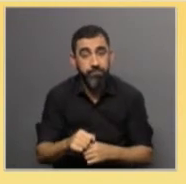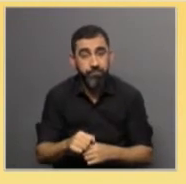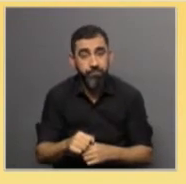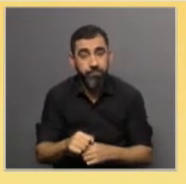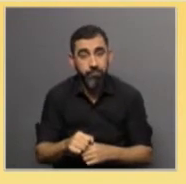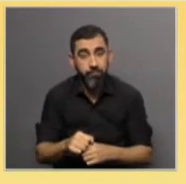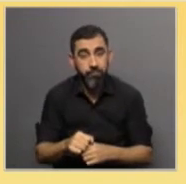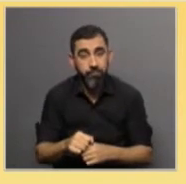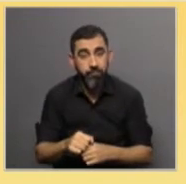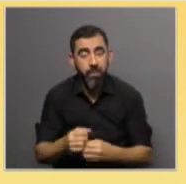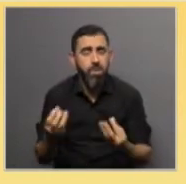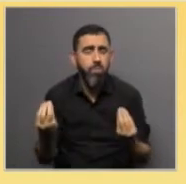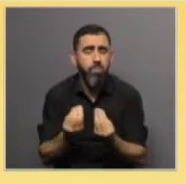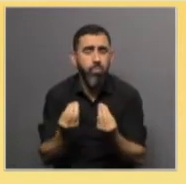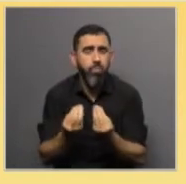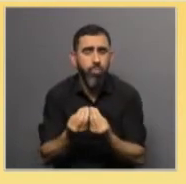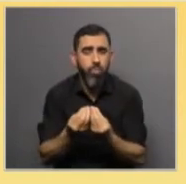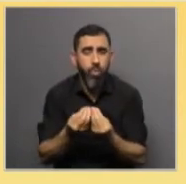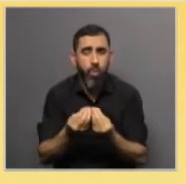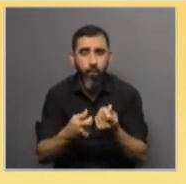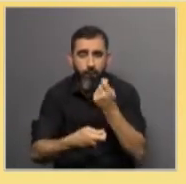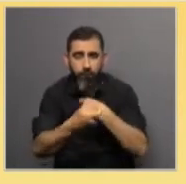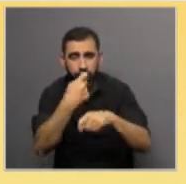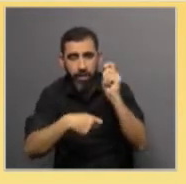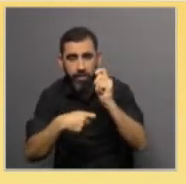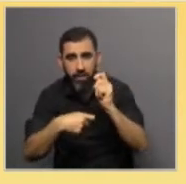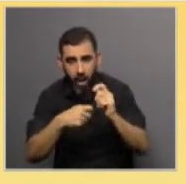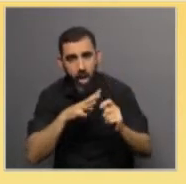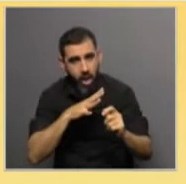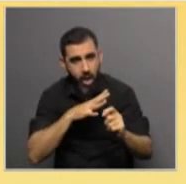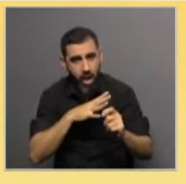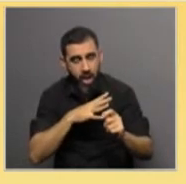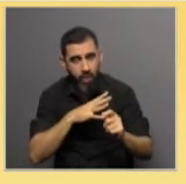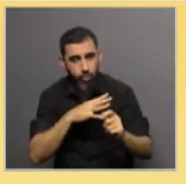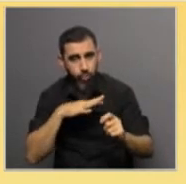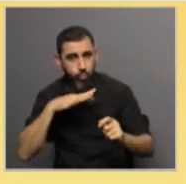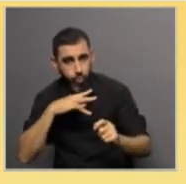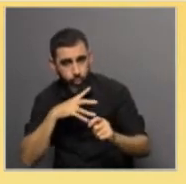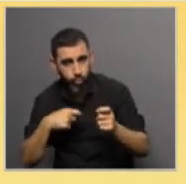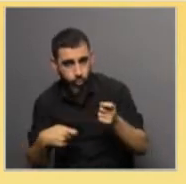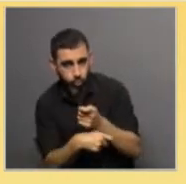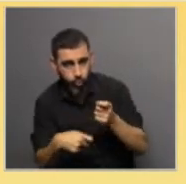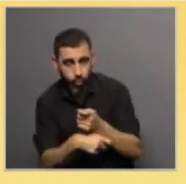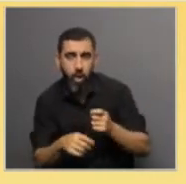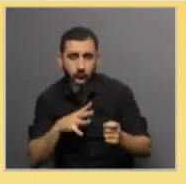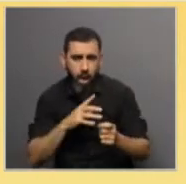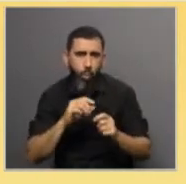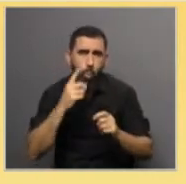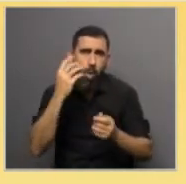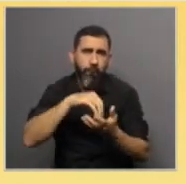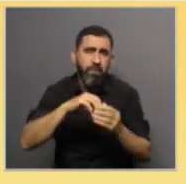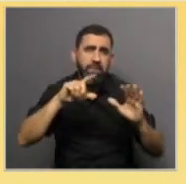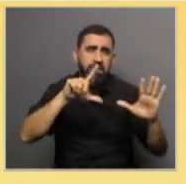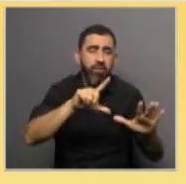el tráfico de arañas. Claro. Hay un mercado negro de arañas, de estas arañas, y se han decomisado más de una carga de, por ejemplo, hubo